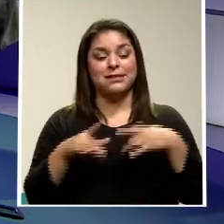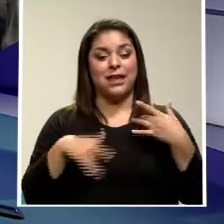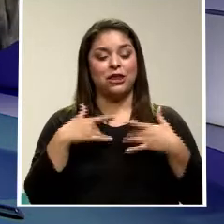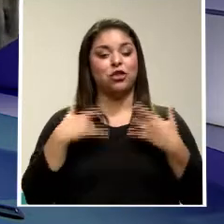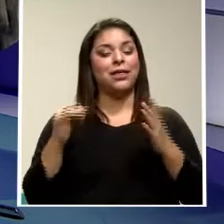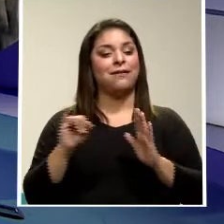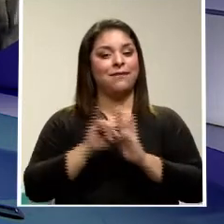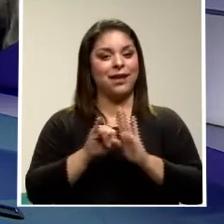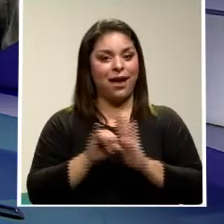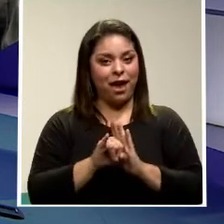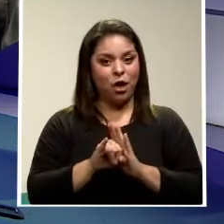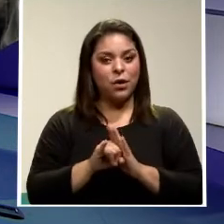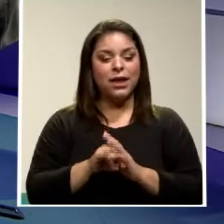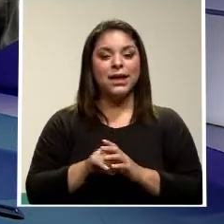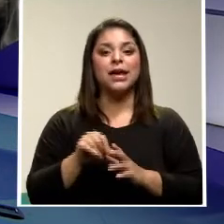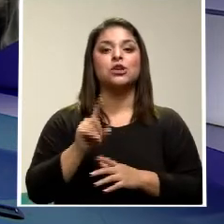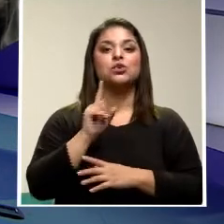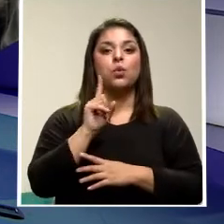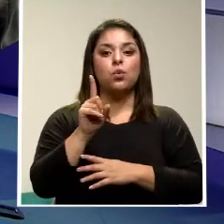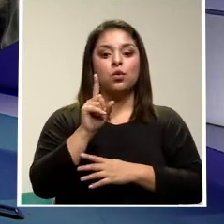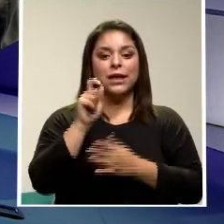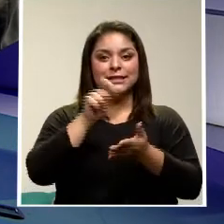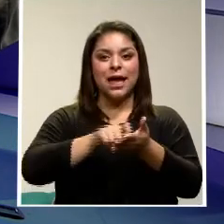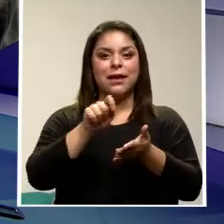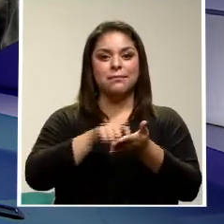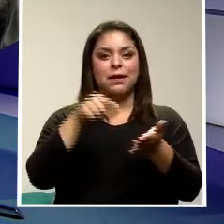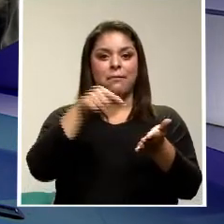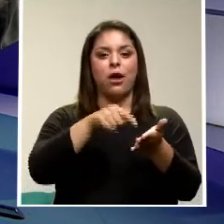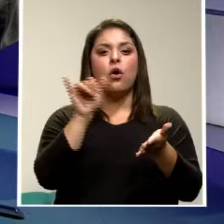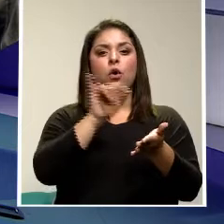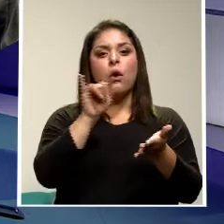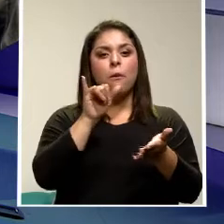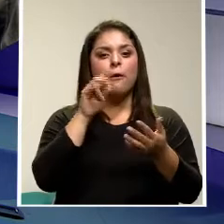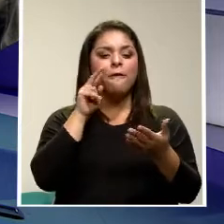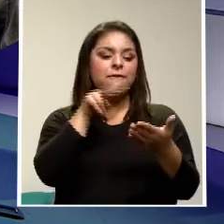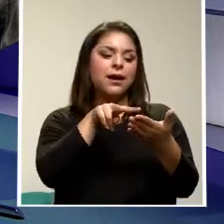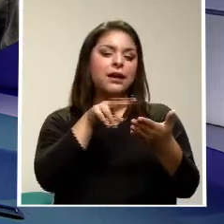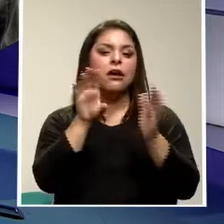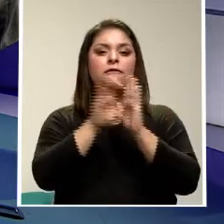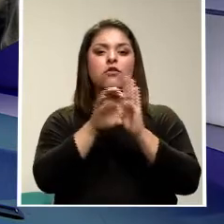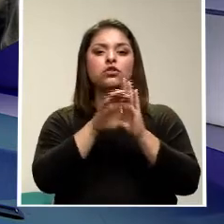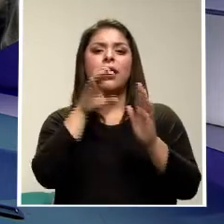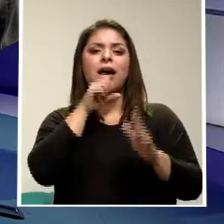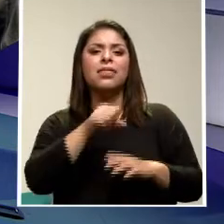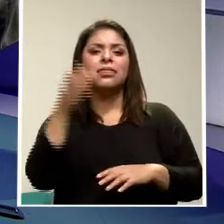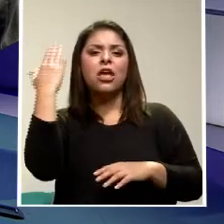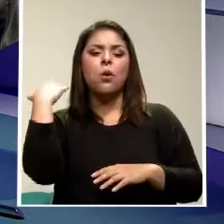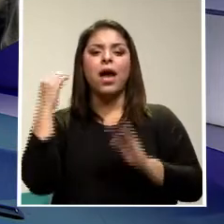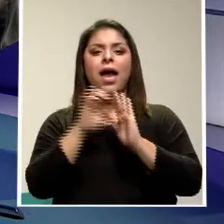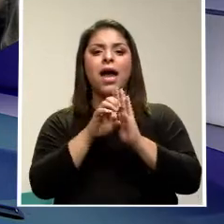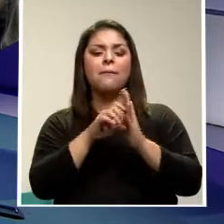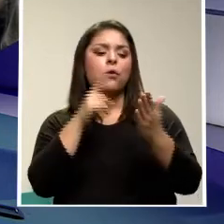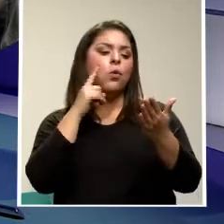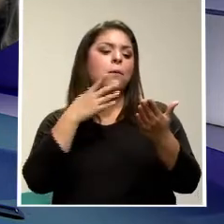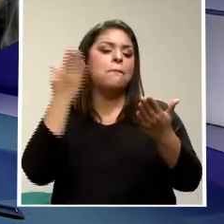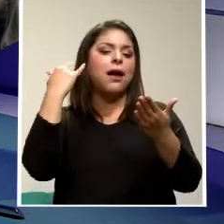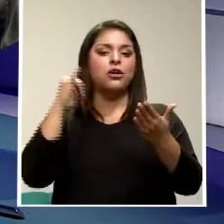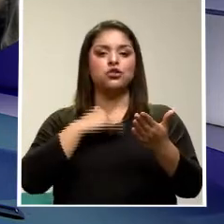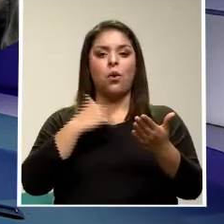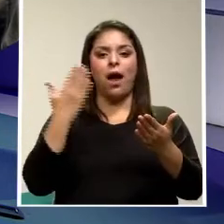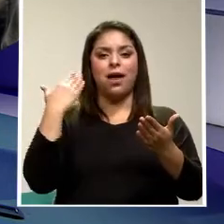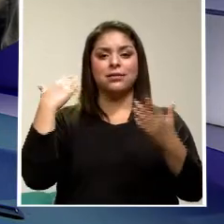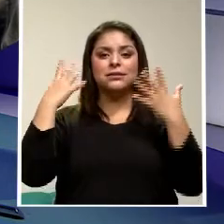fue uno que está ahí plasmado de alguna forma. Es como ver fotos antiguas, ¿verdad? Uno dice, uy, mira cómo tenía el pelo en esa época.